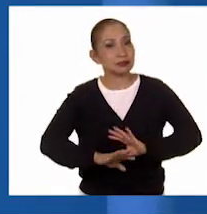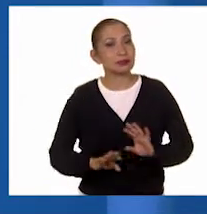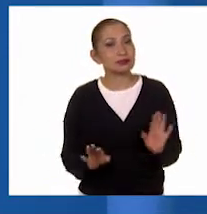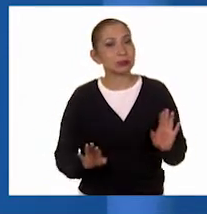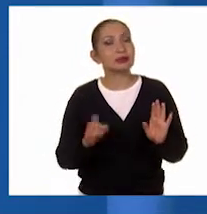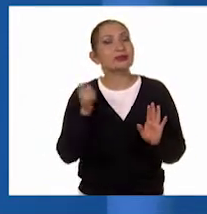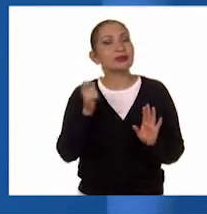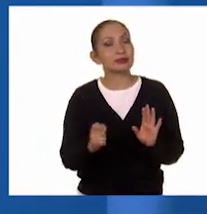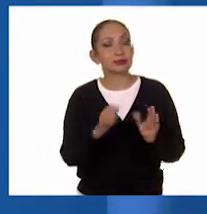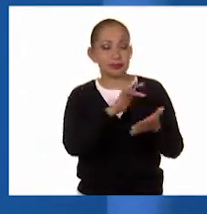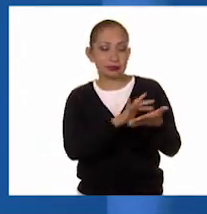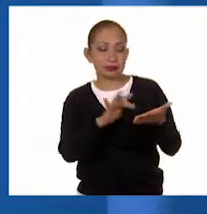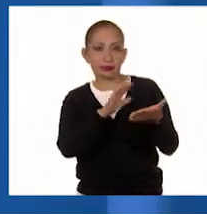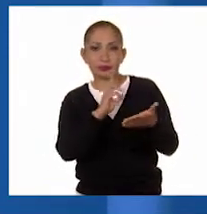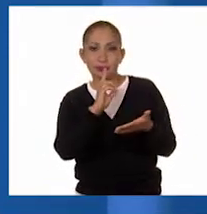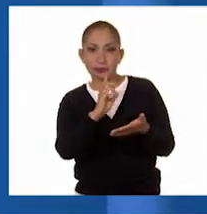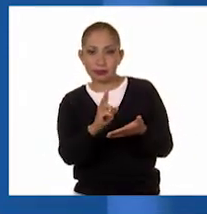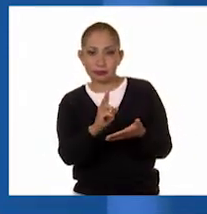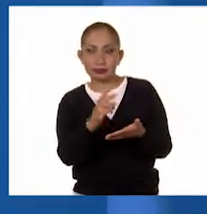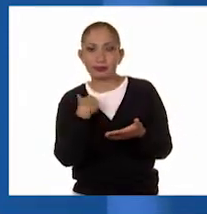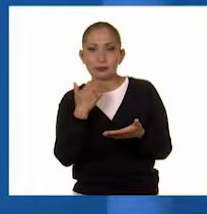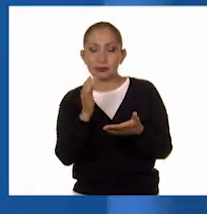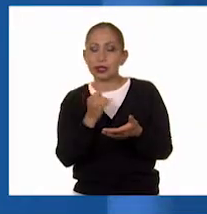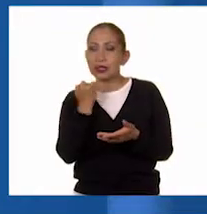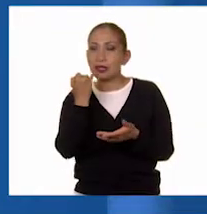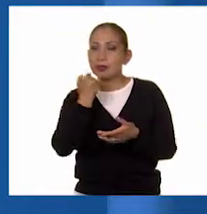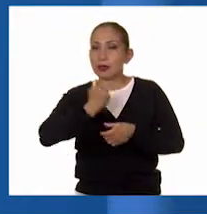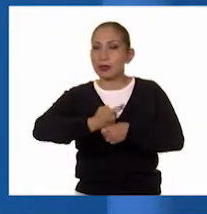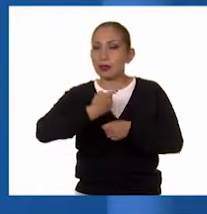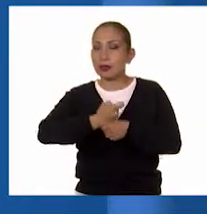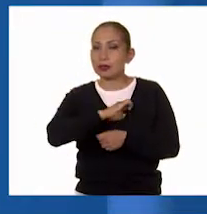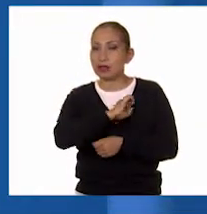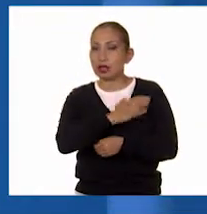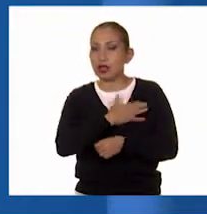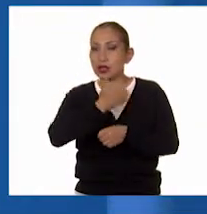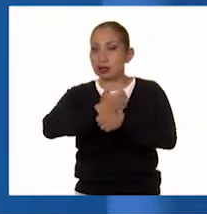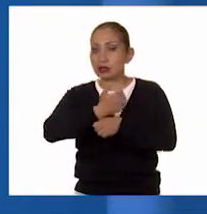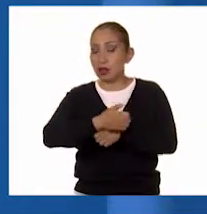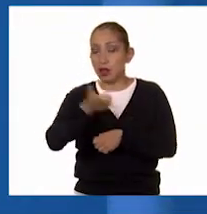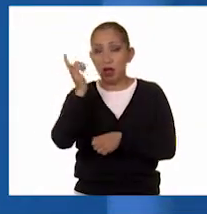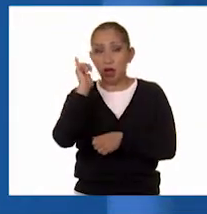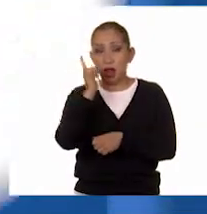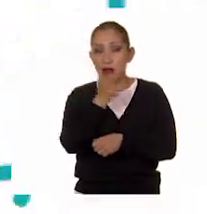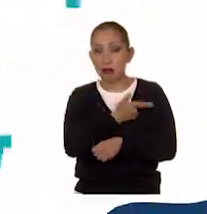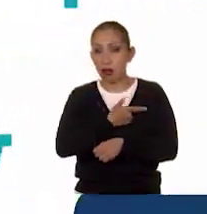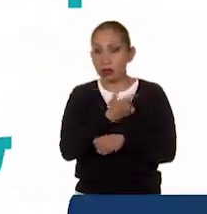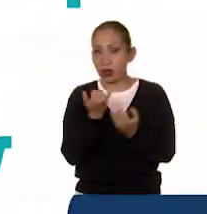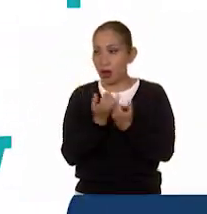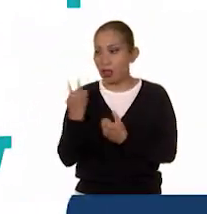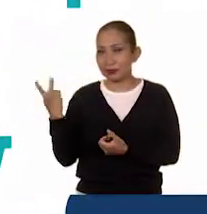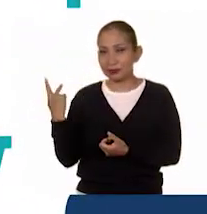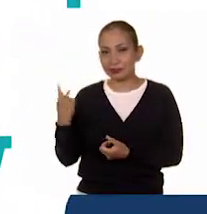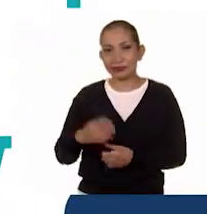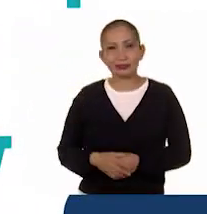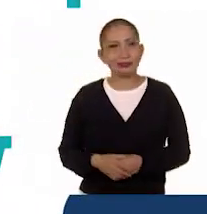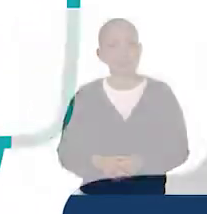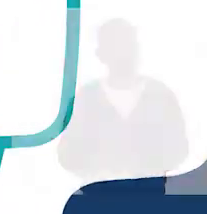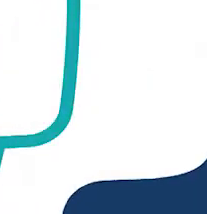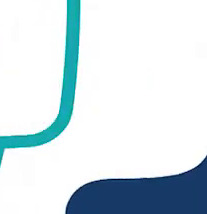con lectura en voz alta de lengua materna español de 6º grado. Y espero que lo hayan disfrutado tanto como Gaby y